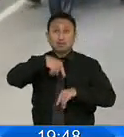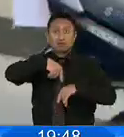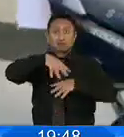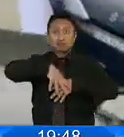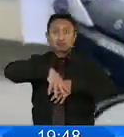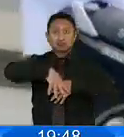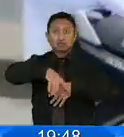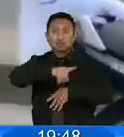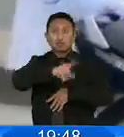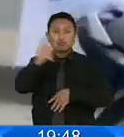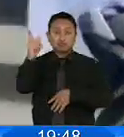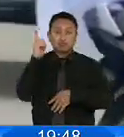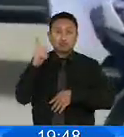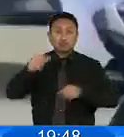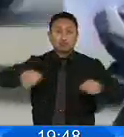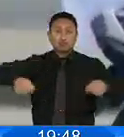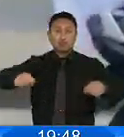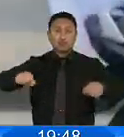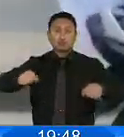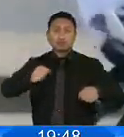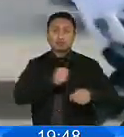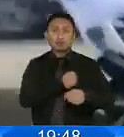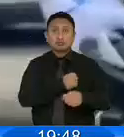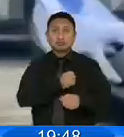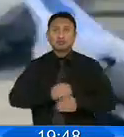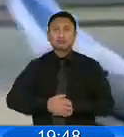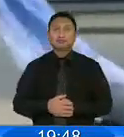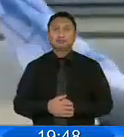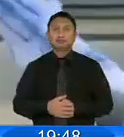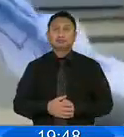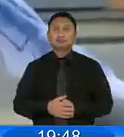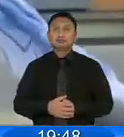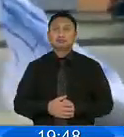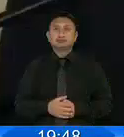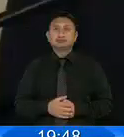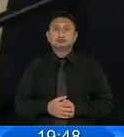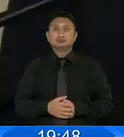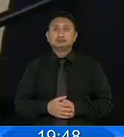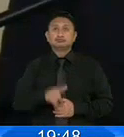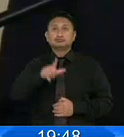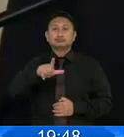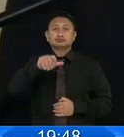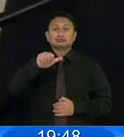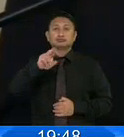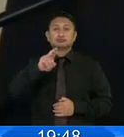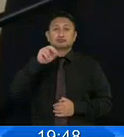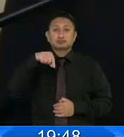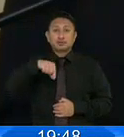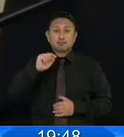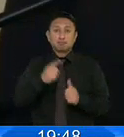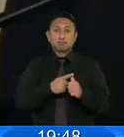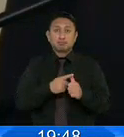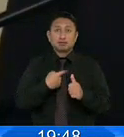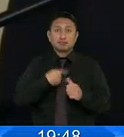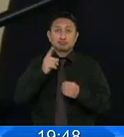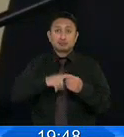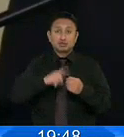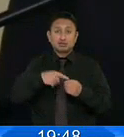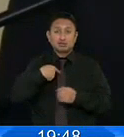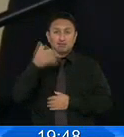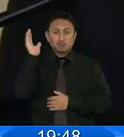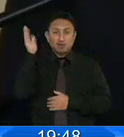lideró movilizándose en su motocicleta como de costumbre. Gustavo Larrea dio primero una rueda de prensa en la capital de la